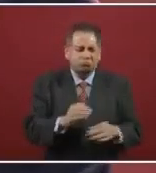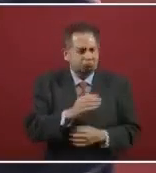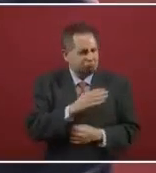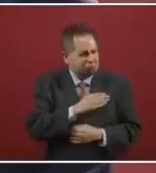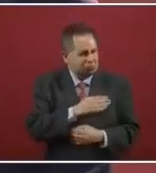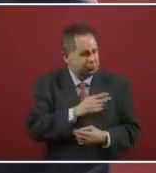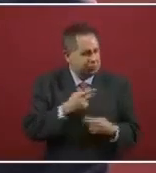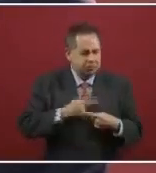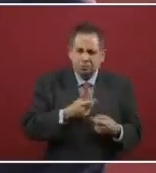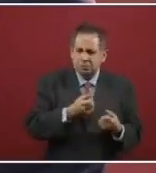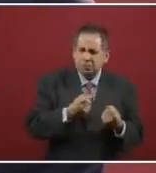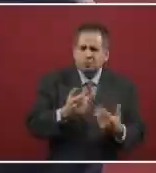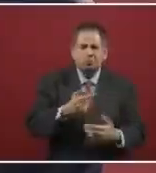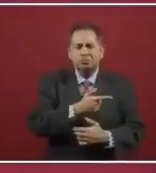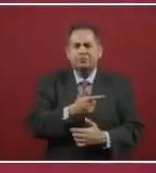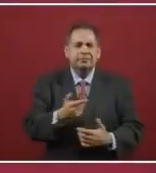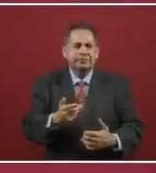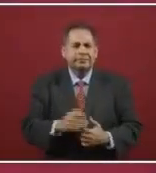persona